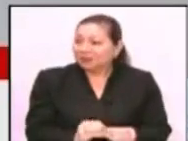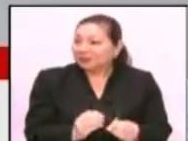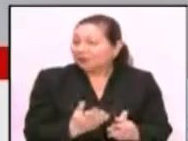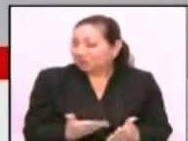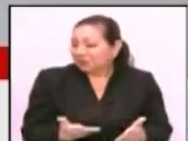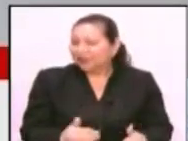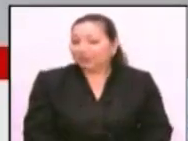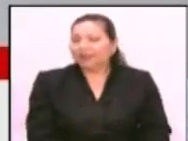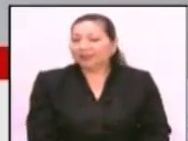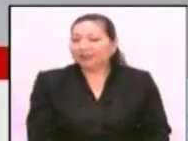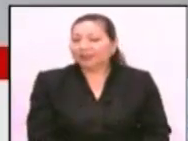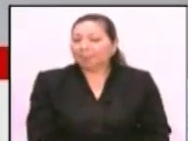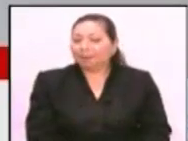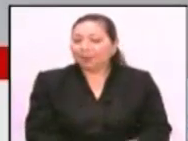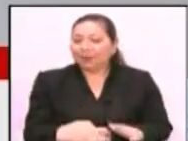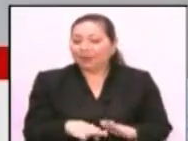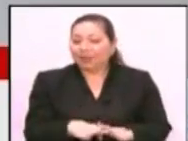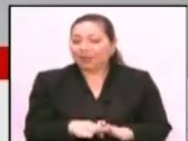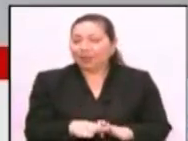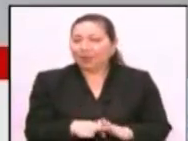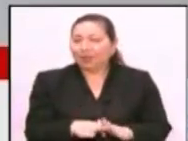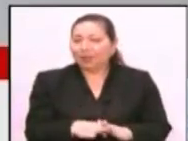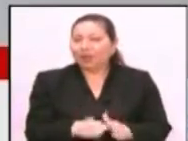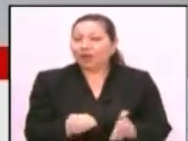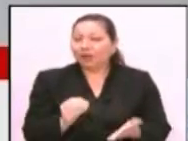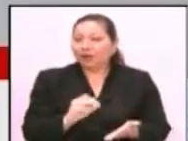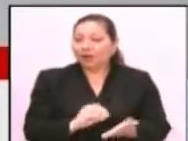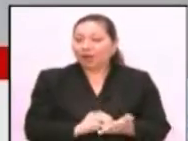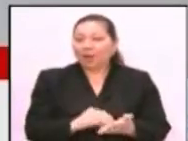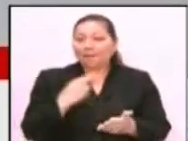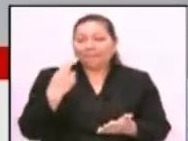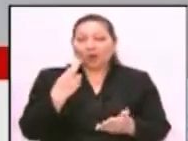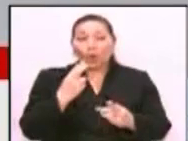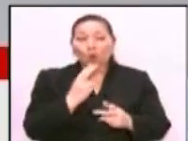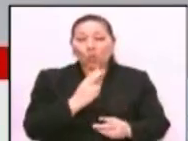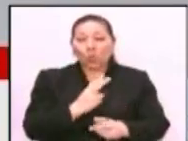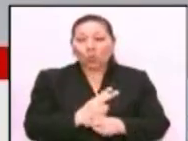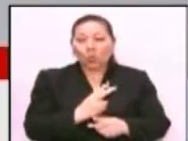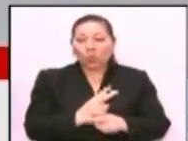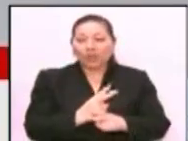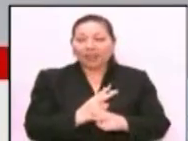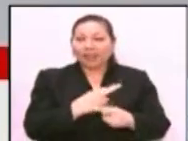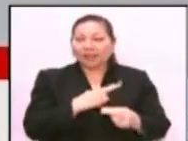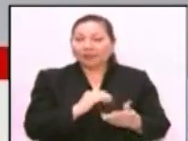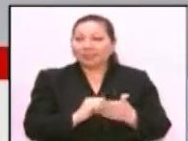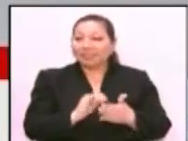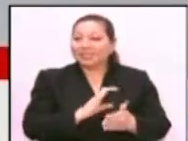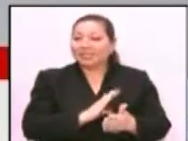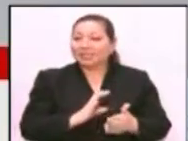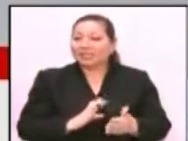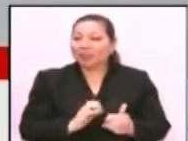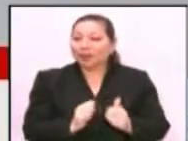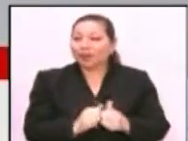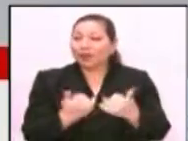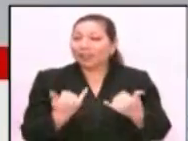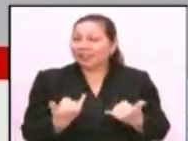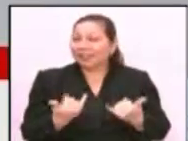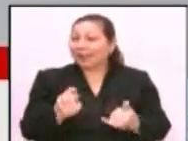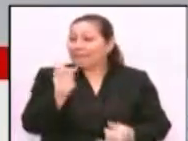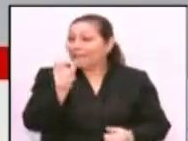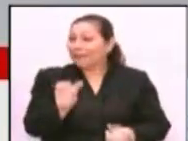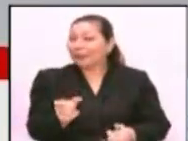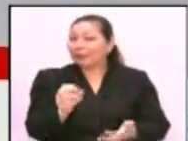cargas y qué sé yo, pero dentro de una política de reinserción y de una política de cuidado y de una responsabilidad del Estado para con estos